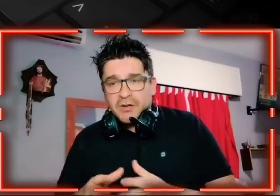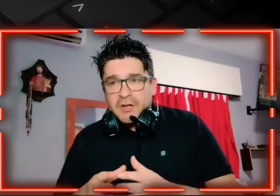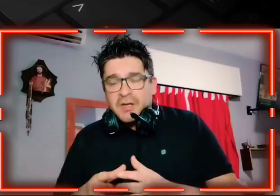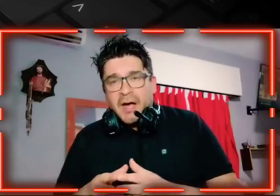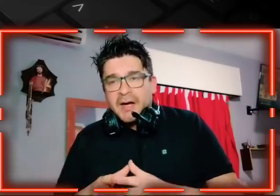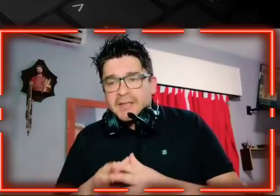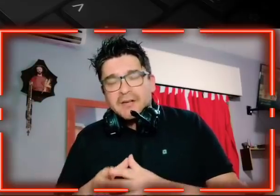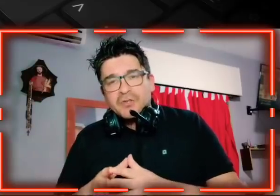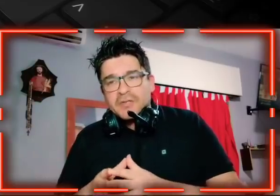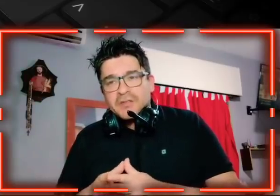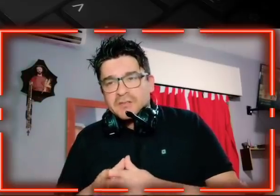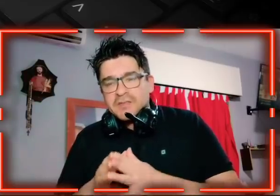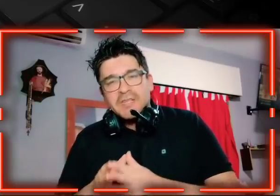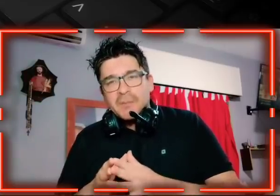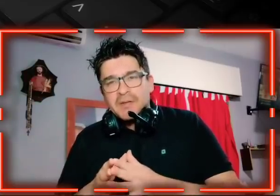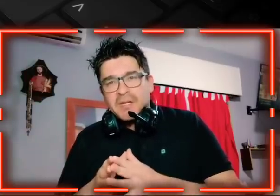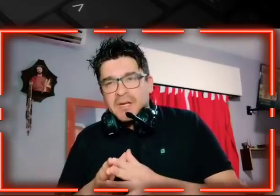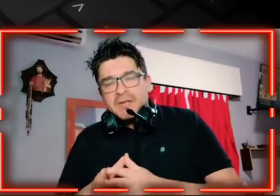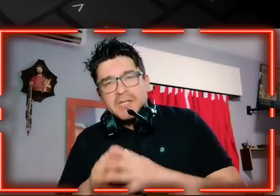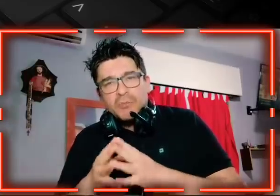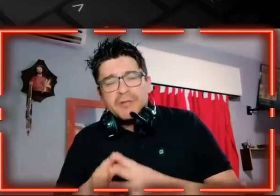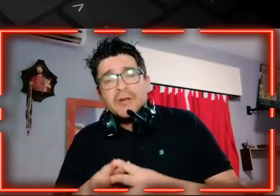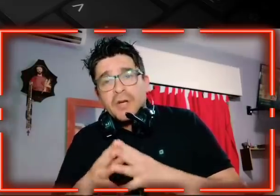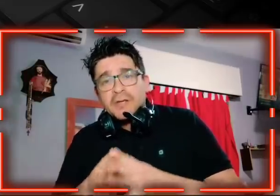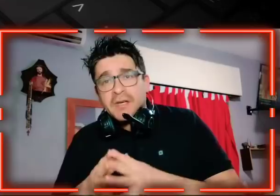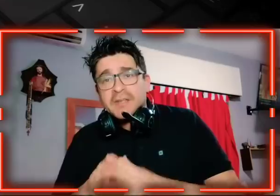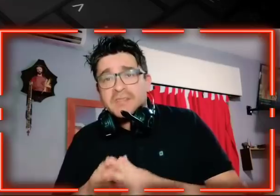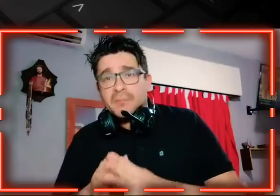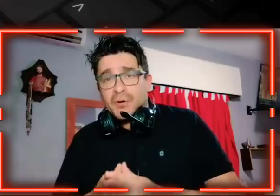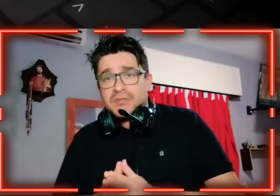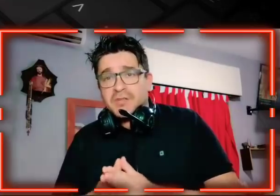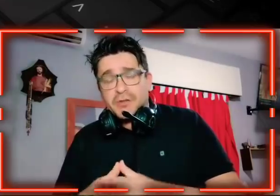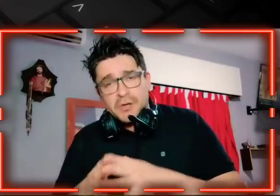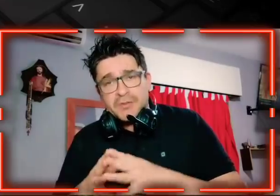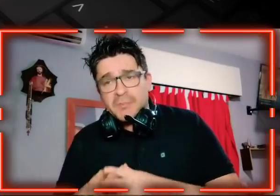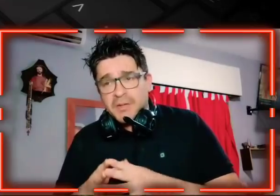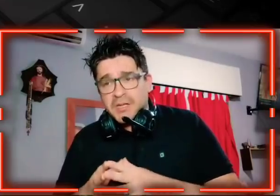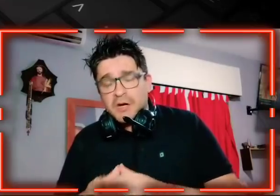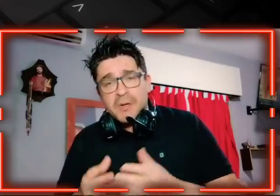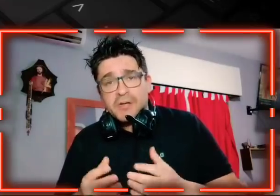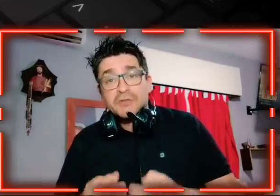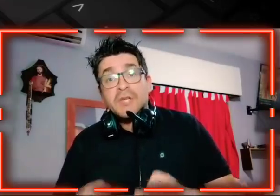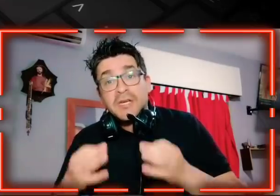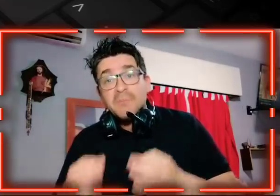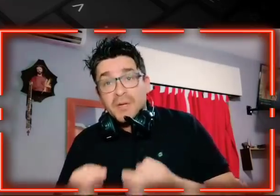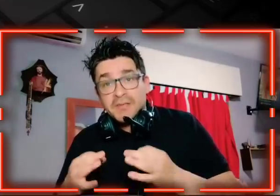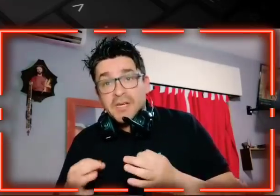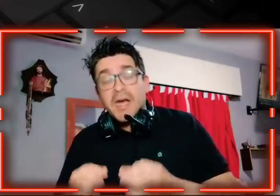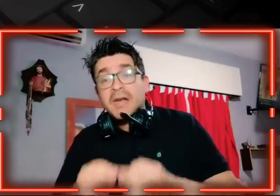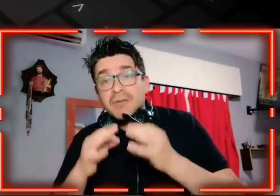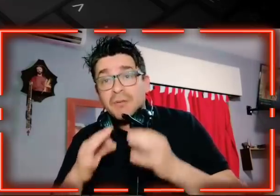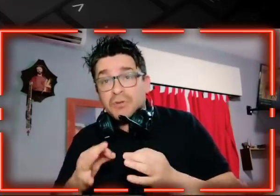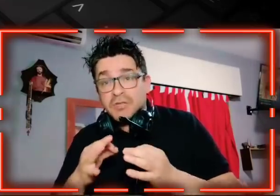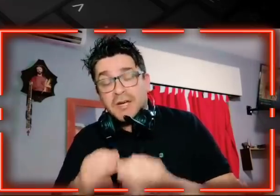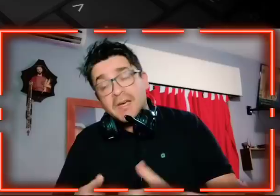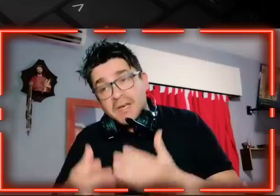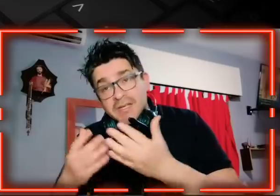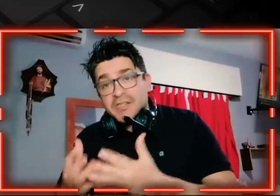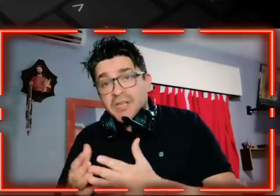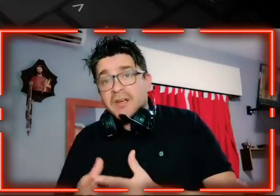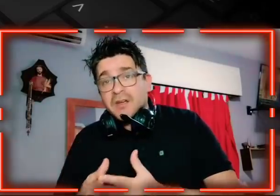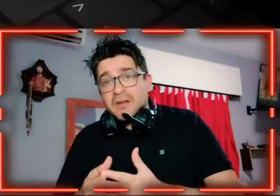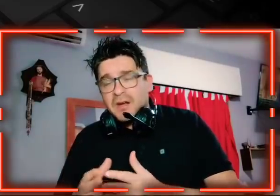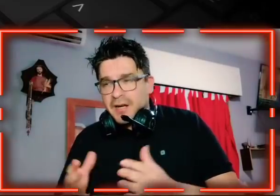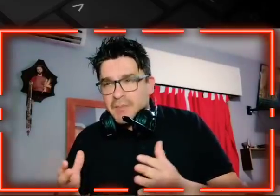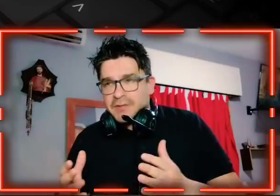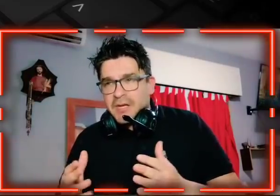Que México haga estas cosas, sinceramente, demuestra lo grande que es 100%, ¿no? Como siempre te digo, México es un ejemplo a seguir a nivel mundial.